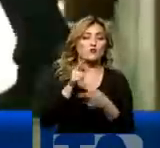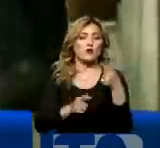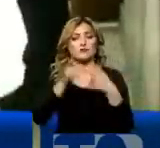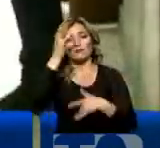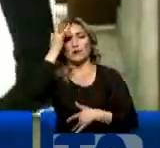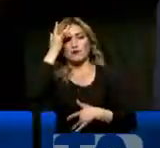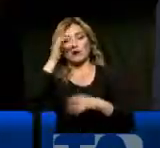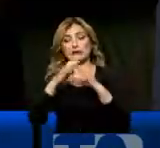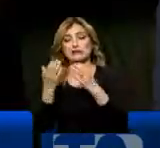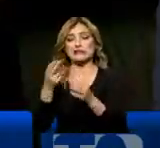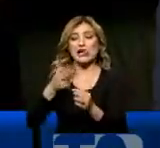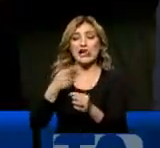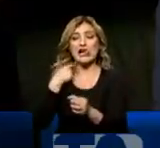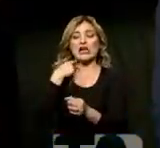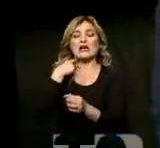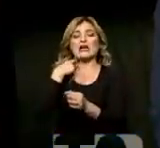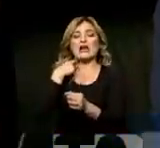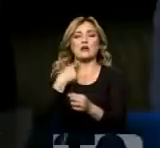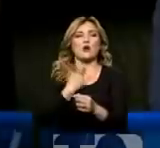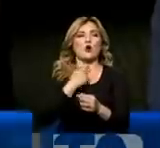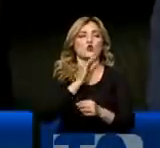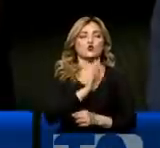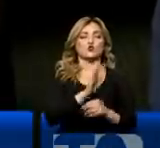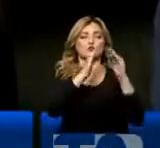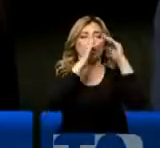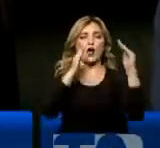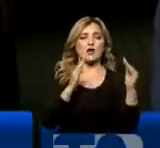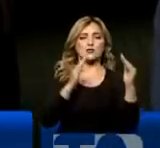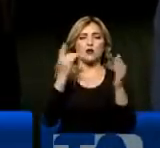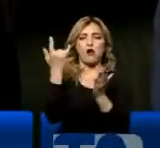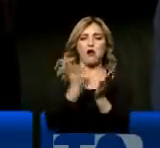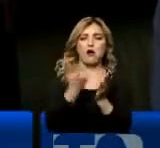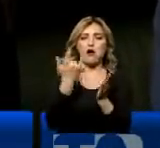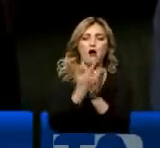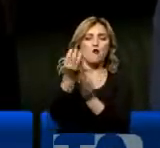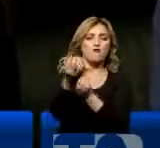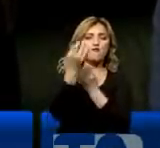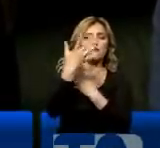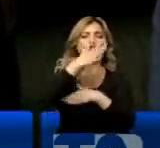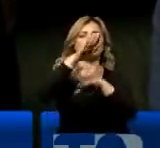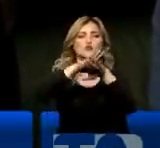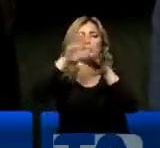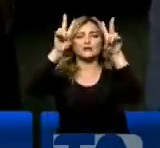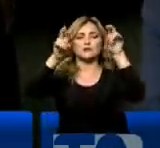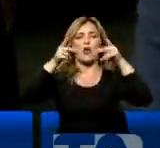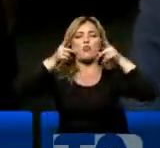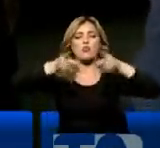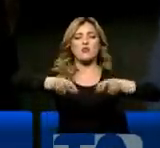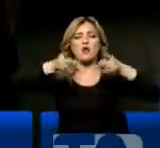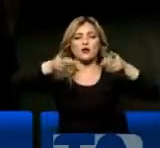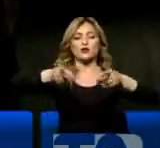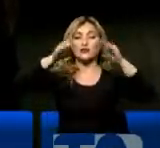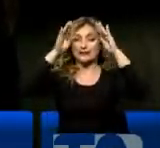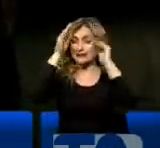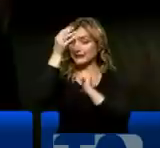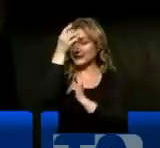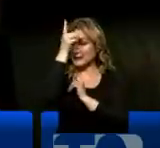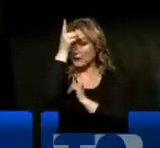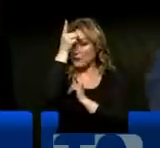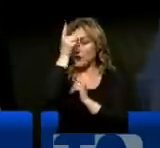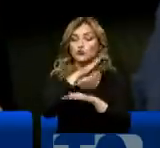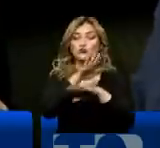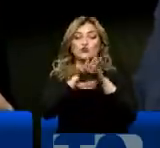pierdan las clases. Puedan ellos bajar información que tenga relación con las unidades didácticas, que incluyen